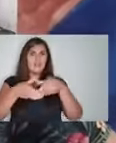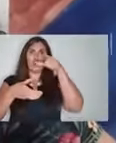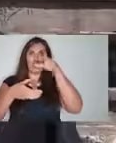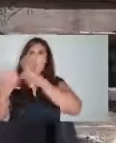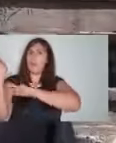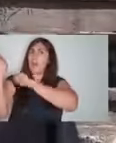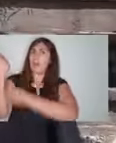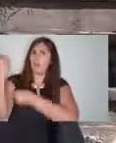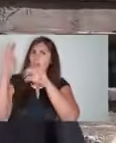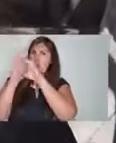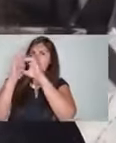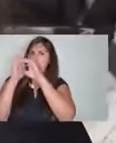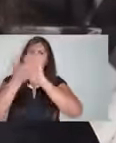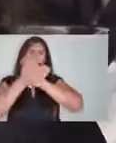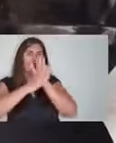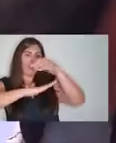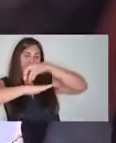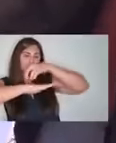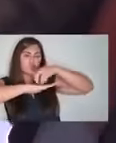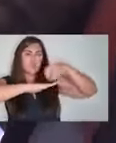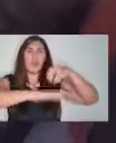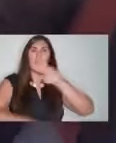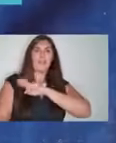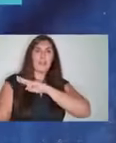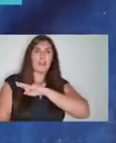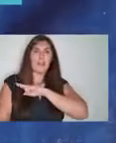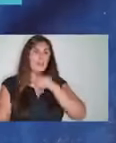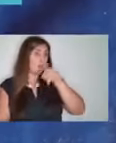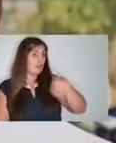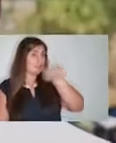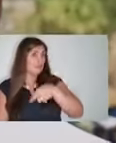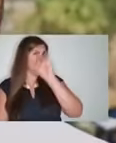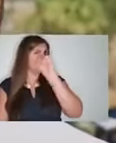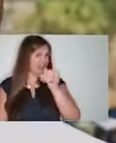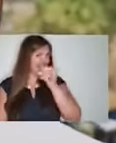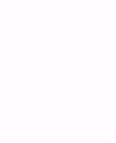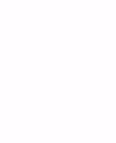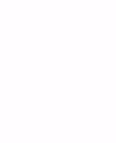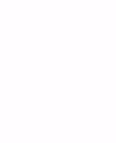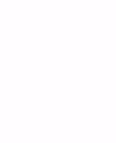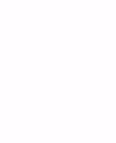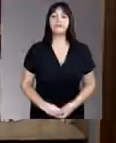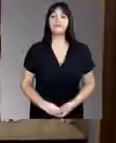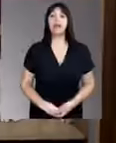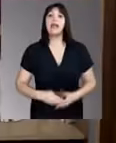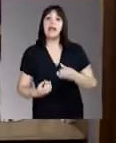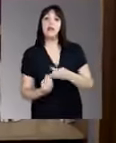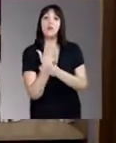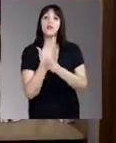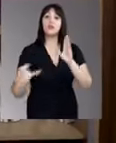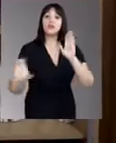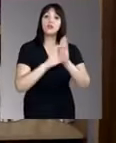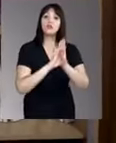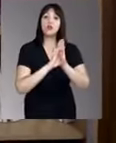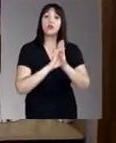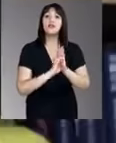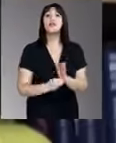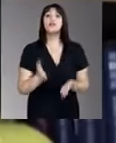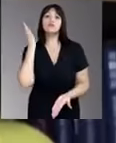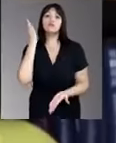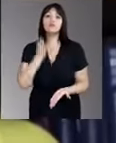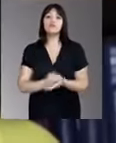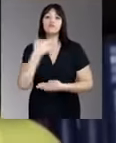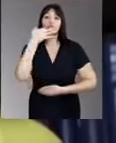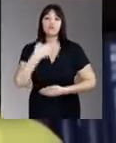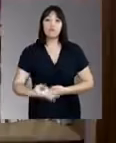el Distrito 7. ¡El constituyente! Esta sí, pues. La nueva constitución